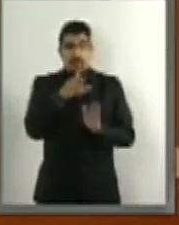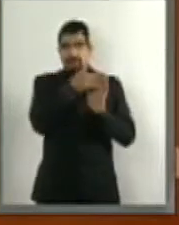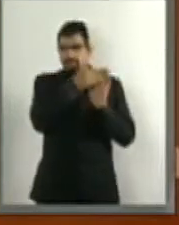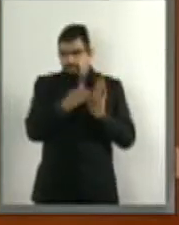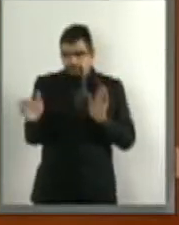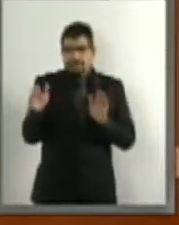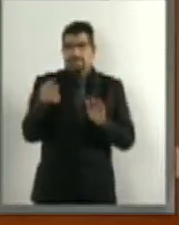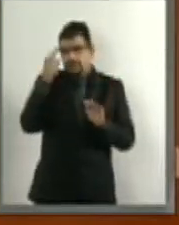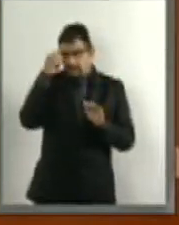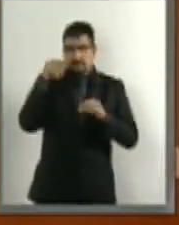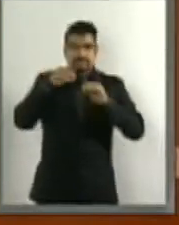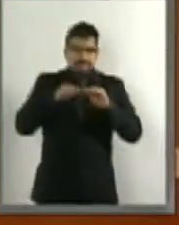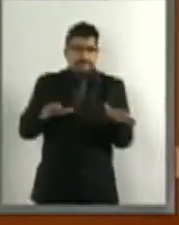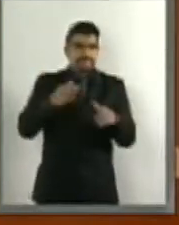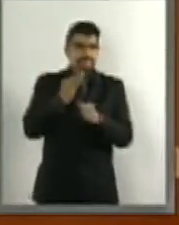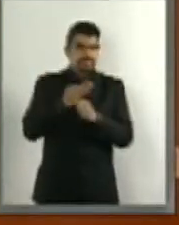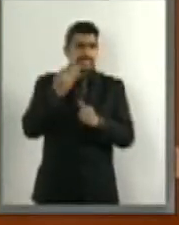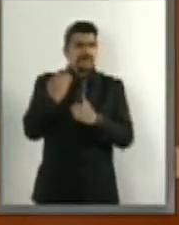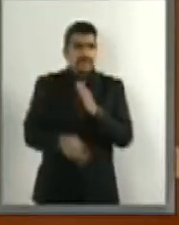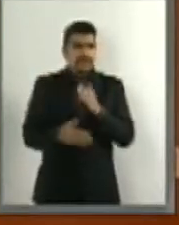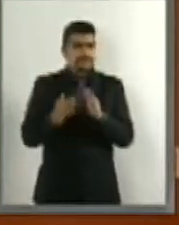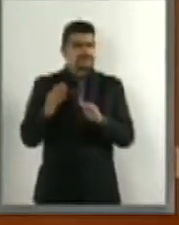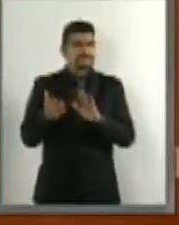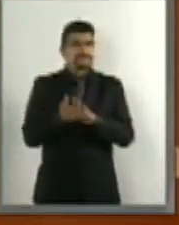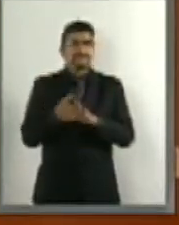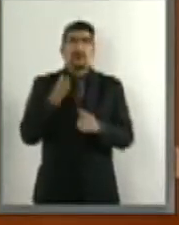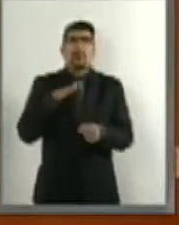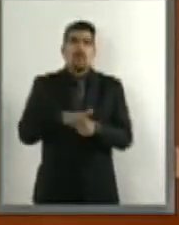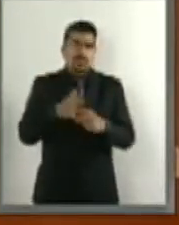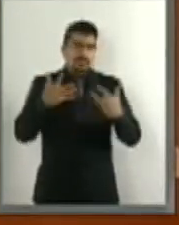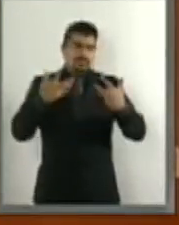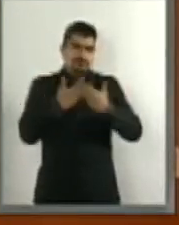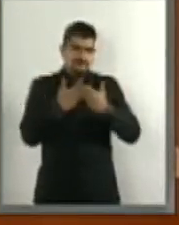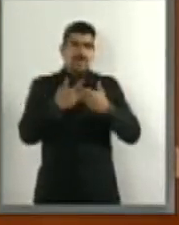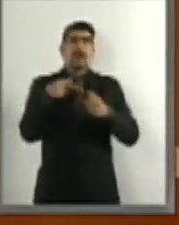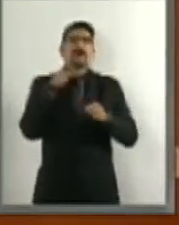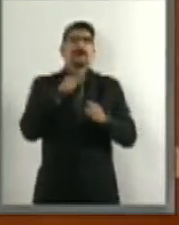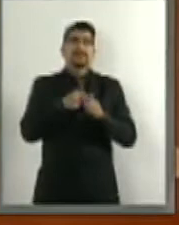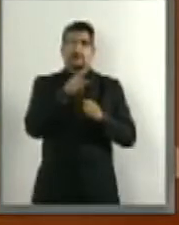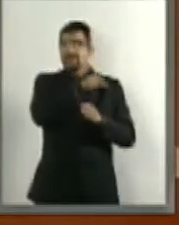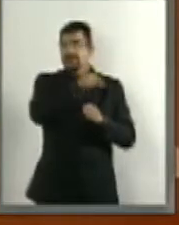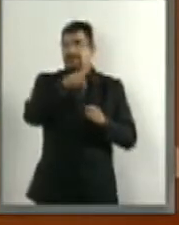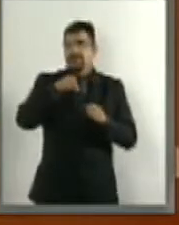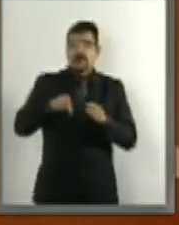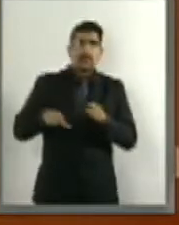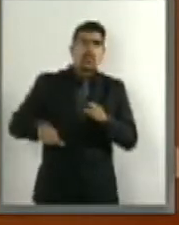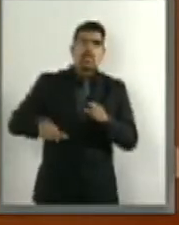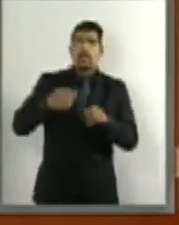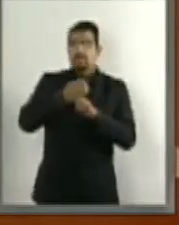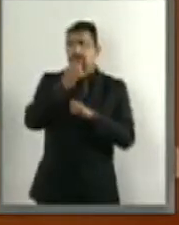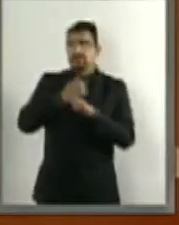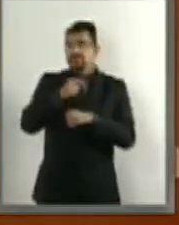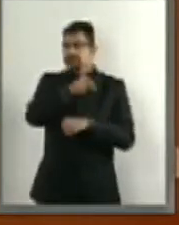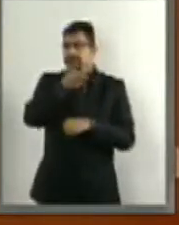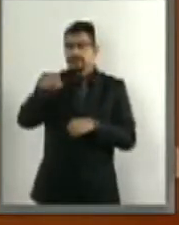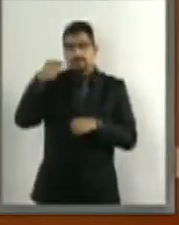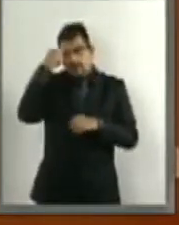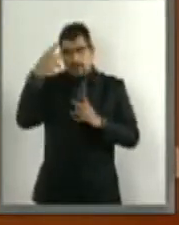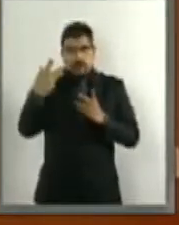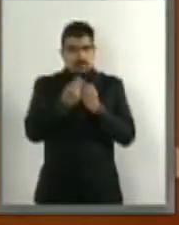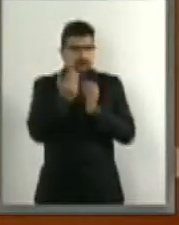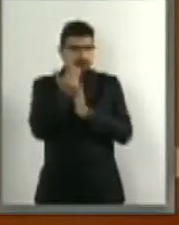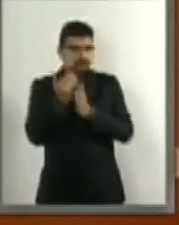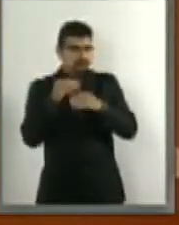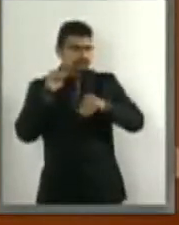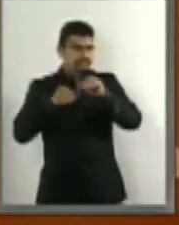funciones, pero uno de los grandes pendientes lo representa la falta de armonización en las entidades federativas para su efectiva instrumentación.